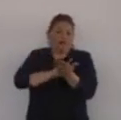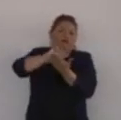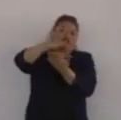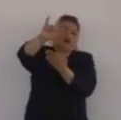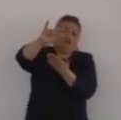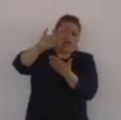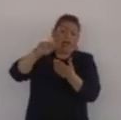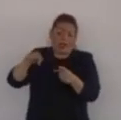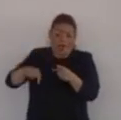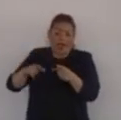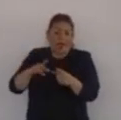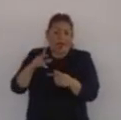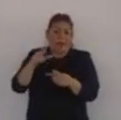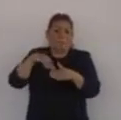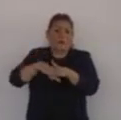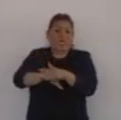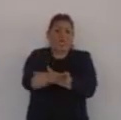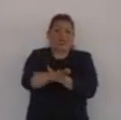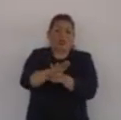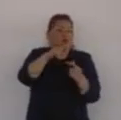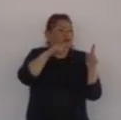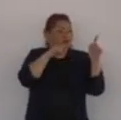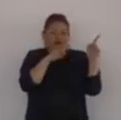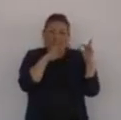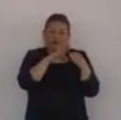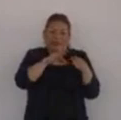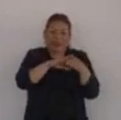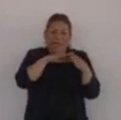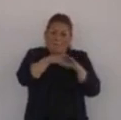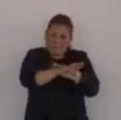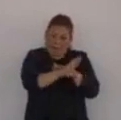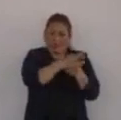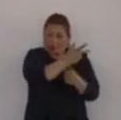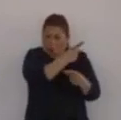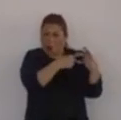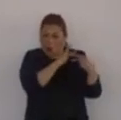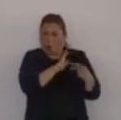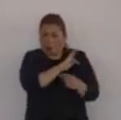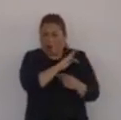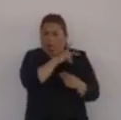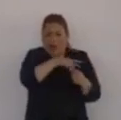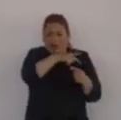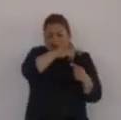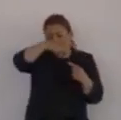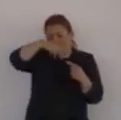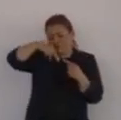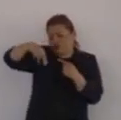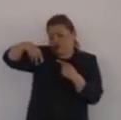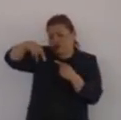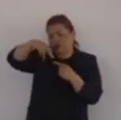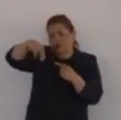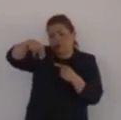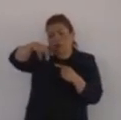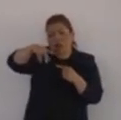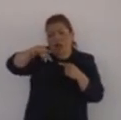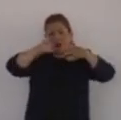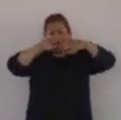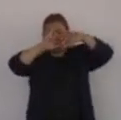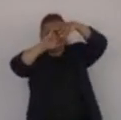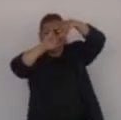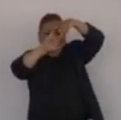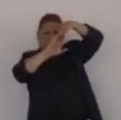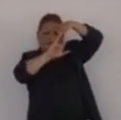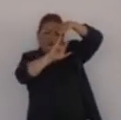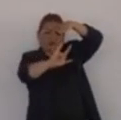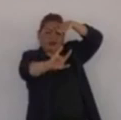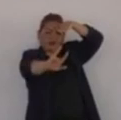metro Constituyentes, que está aquí luego, hasta la cuarta sección en un teleférico,